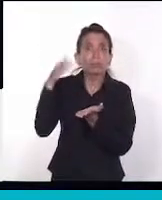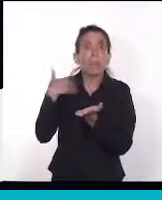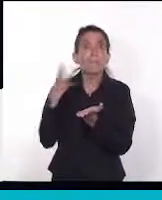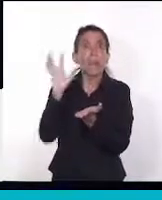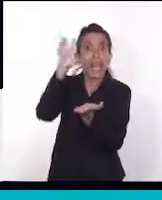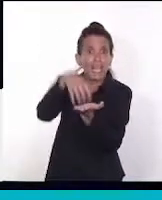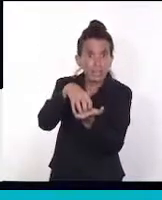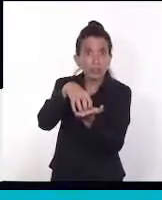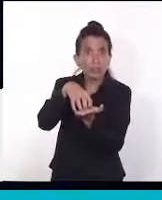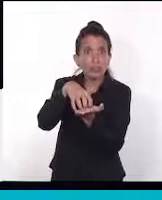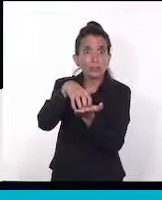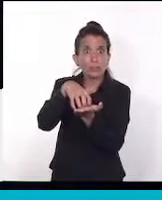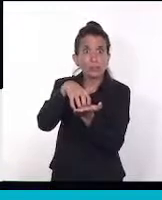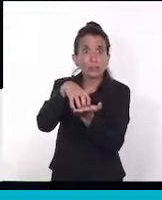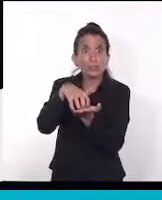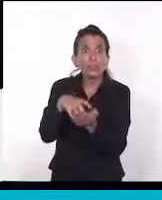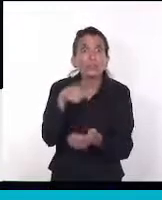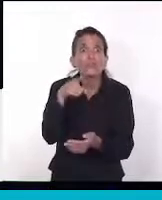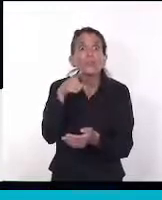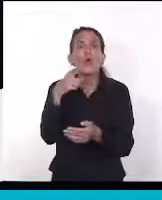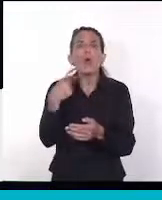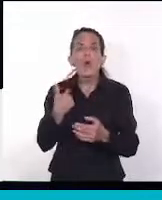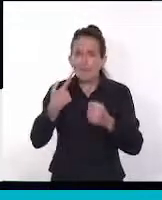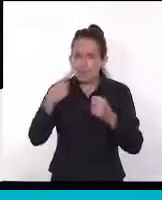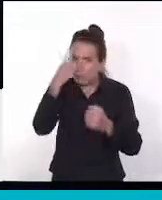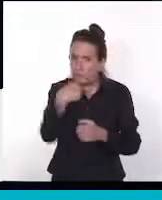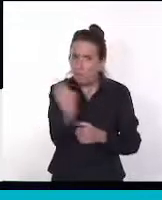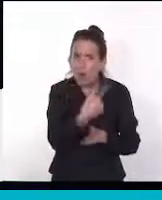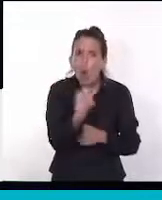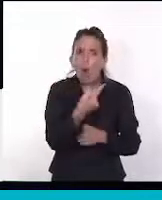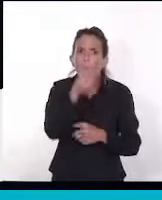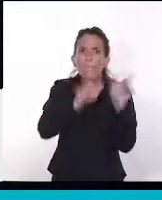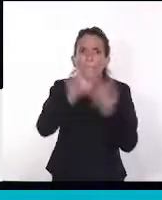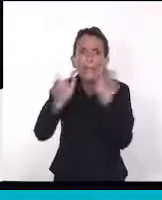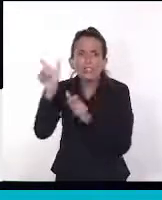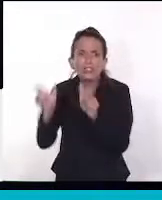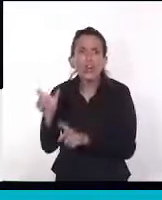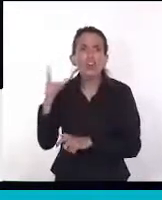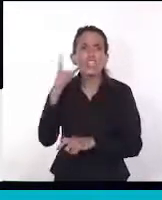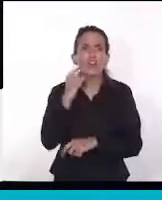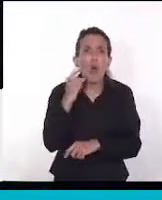los trabajadores y trabajadoras los que se pusieron al hombro esas empresas.